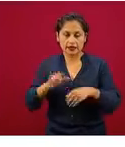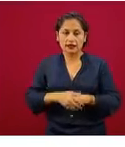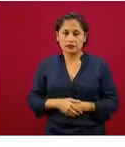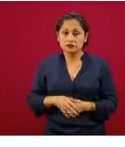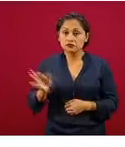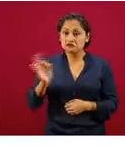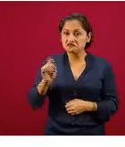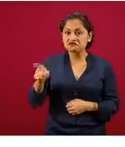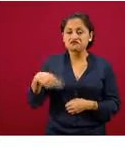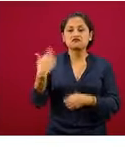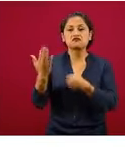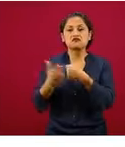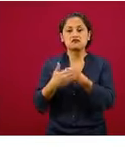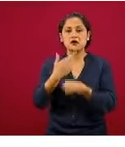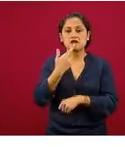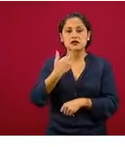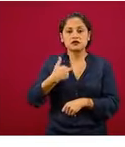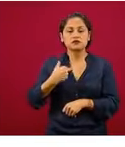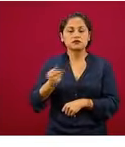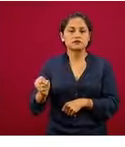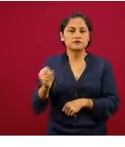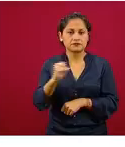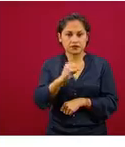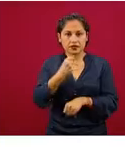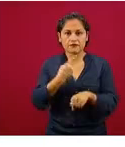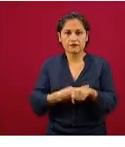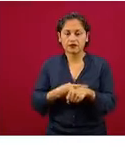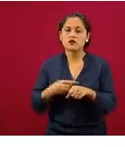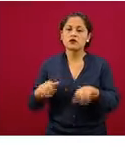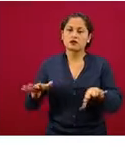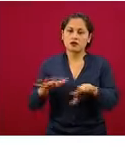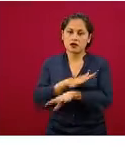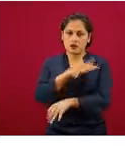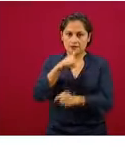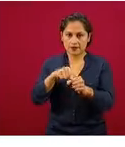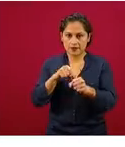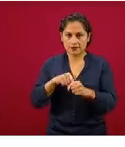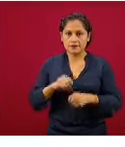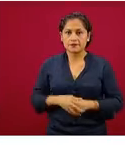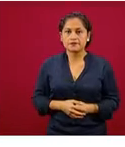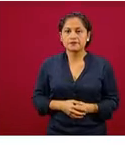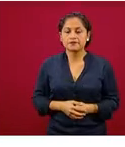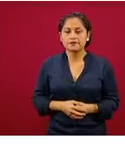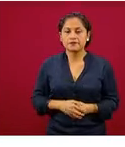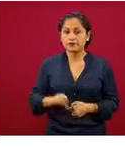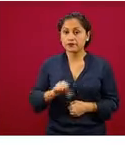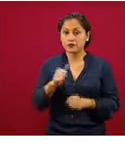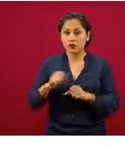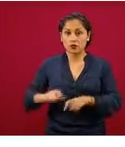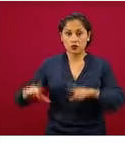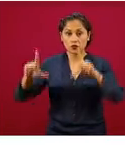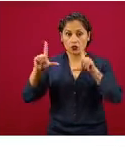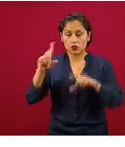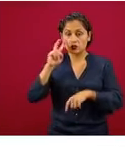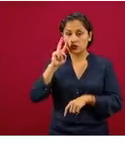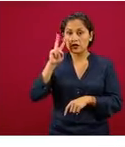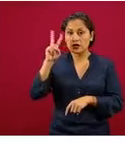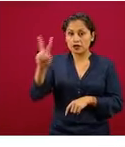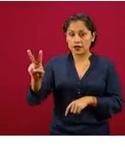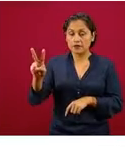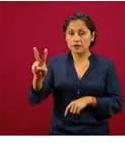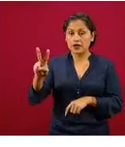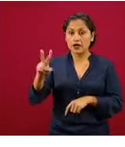serán confirmados por laboratorio para COVID-19. La siguiente diapositiva veremos en la curva de